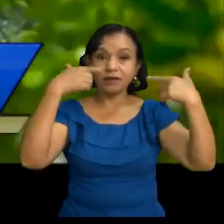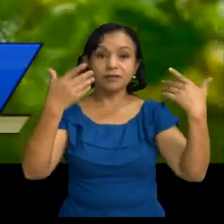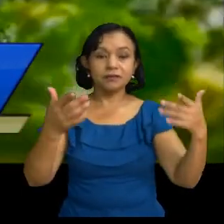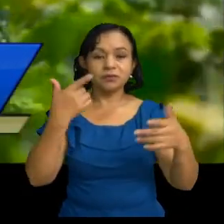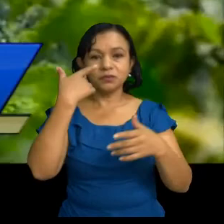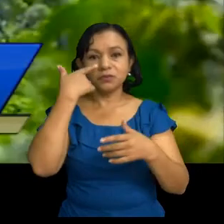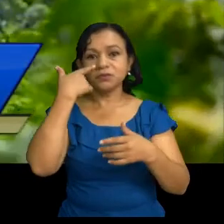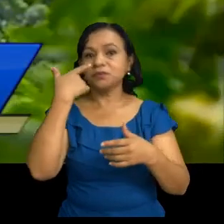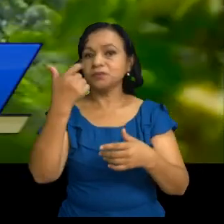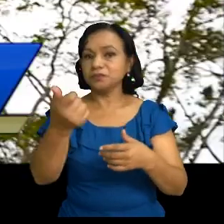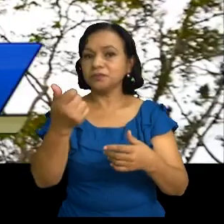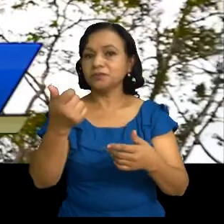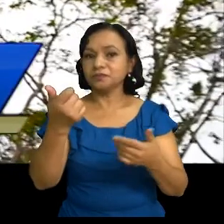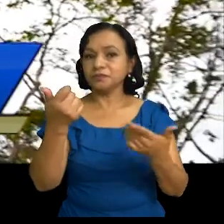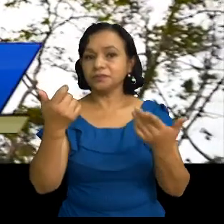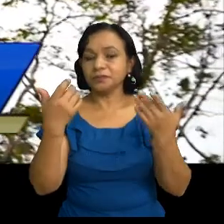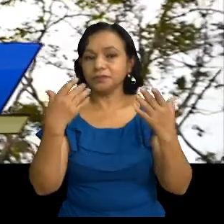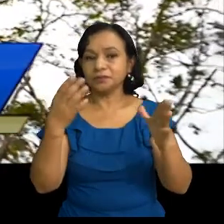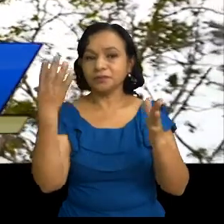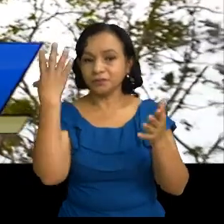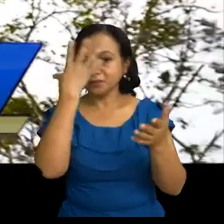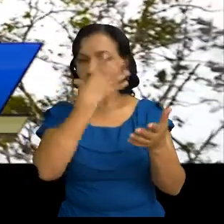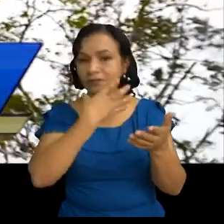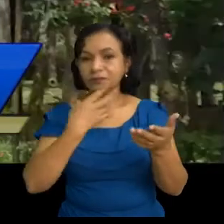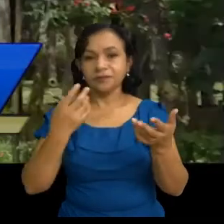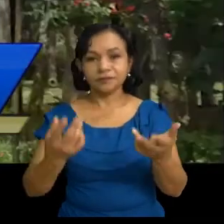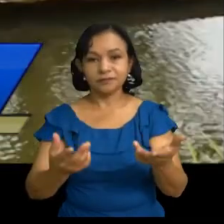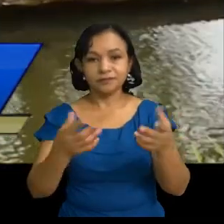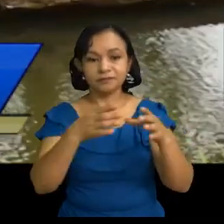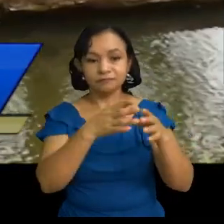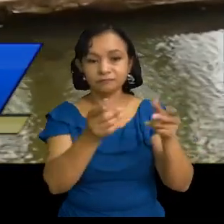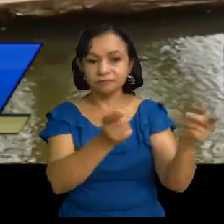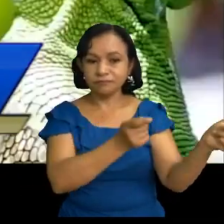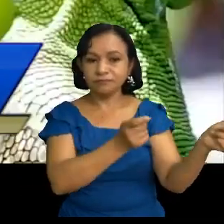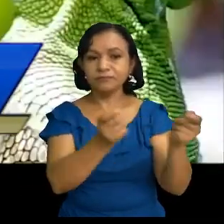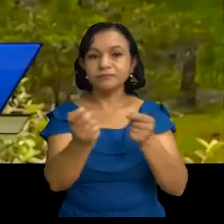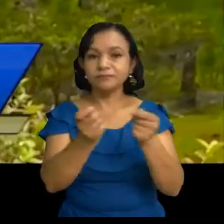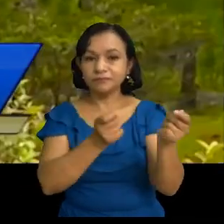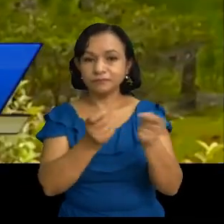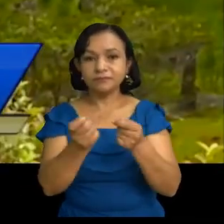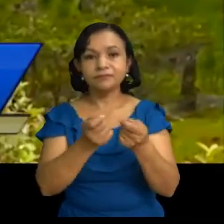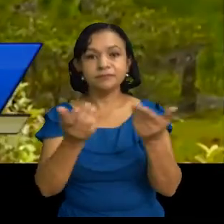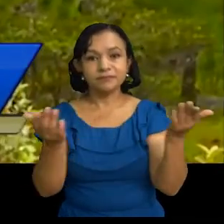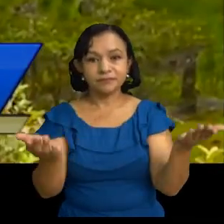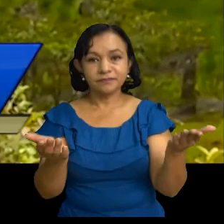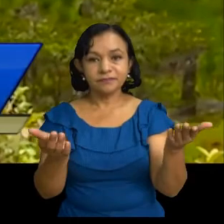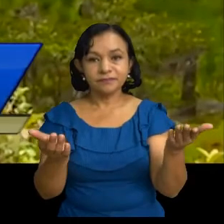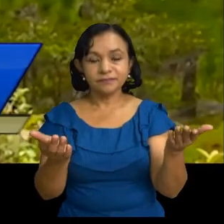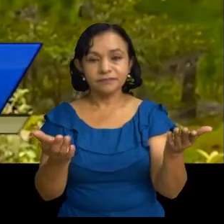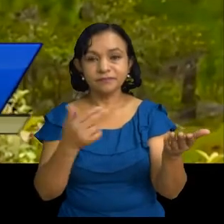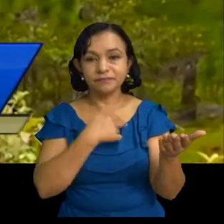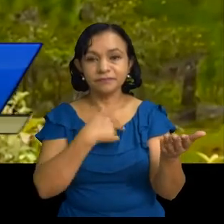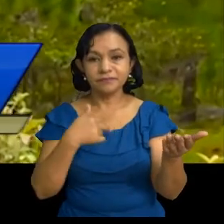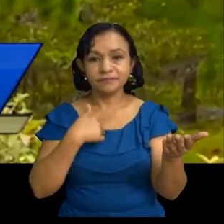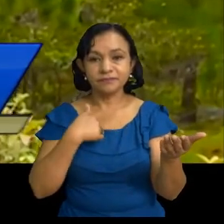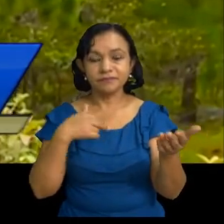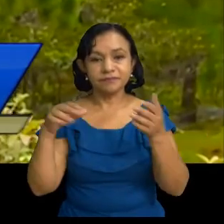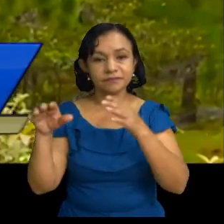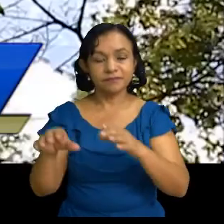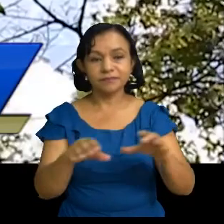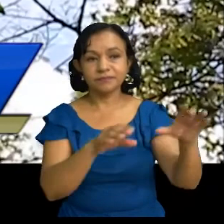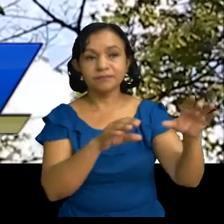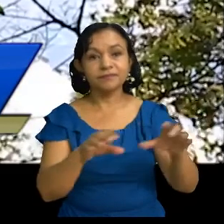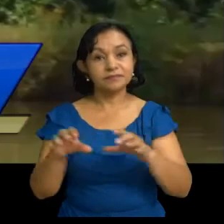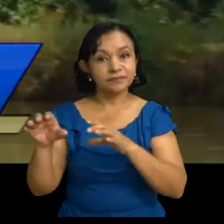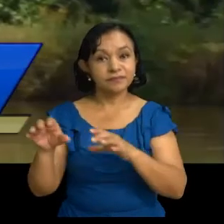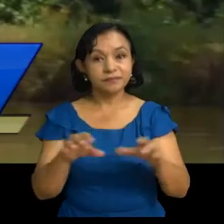reconoce verdad que un área protegida que está bien manejada creo que es verdad se realicen este tipo de evento